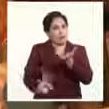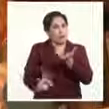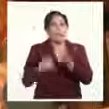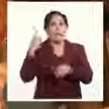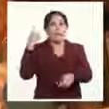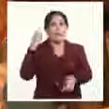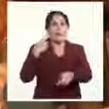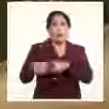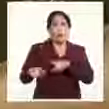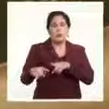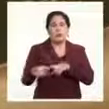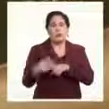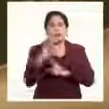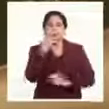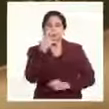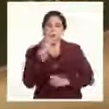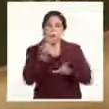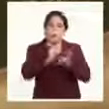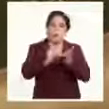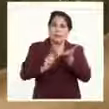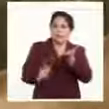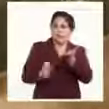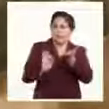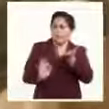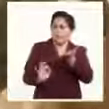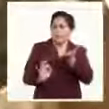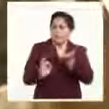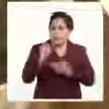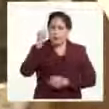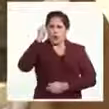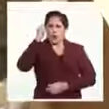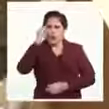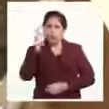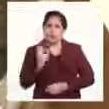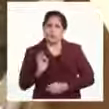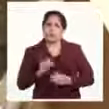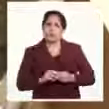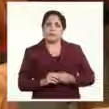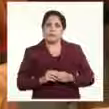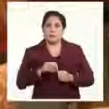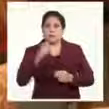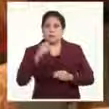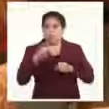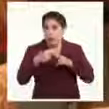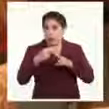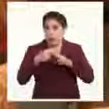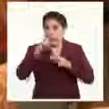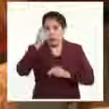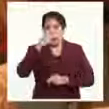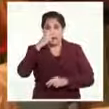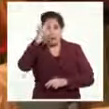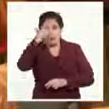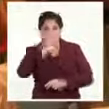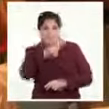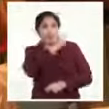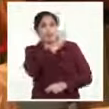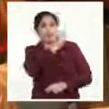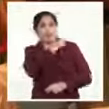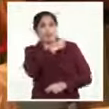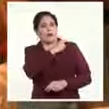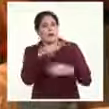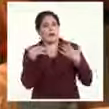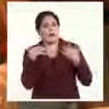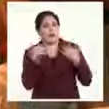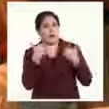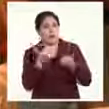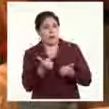musical La Criolla, pero Luis Casas Romero además, con su grado de teniente, fue el director